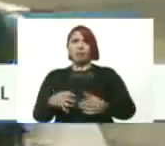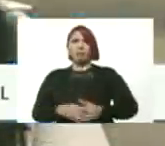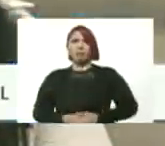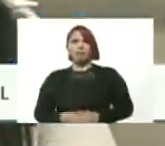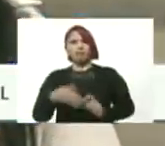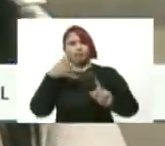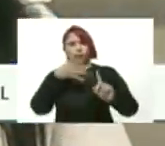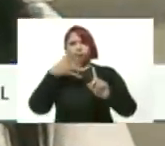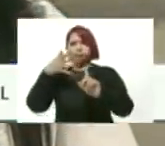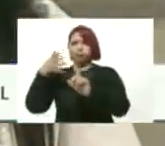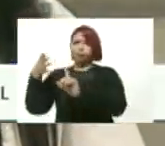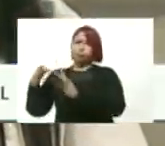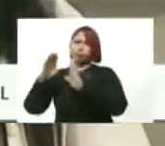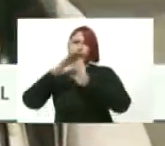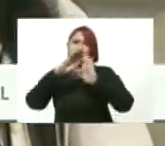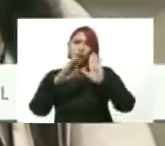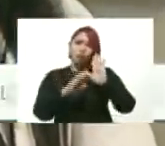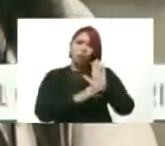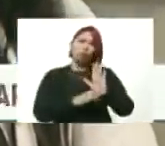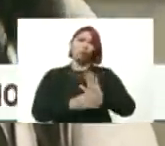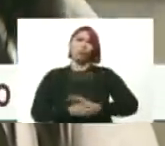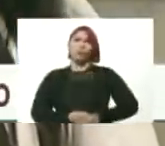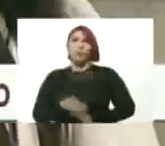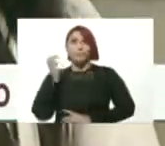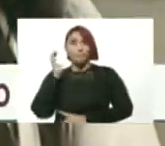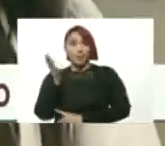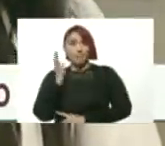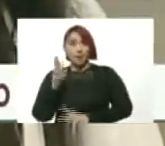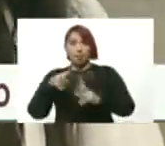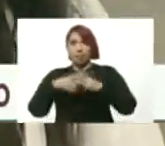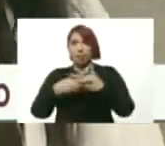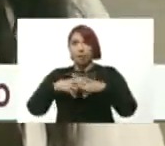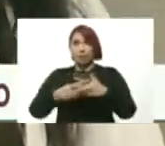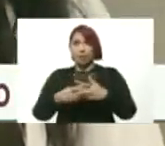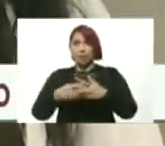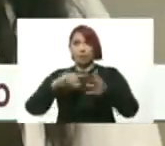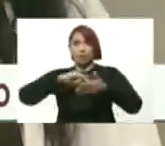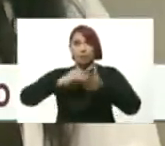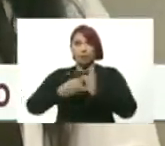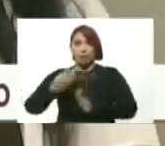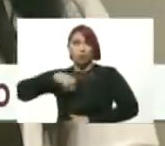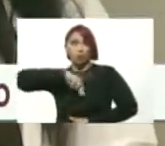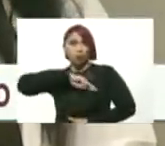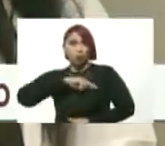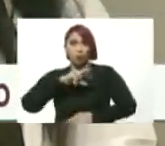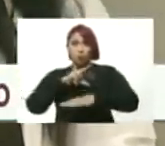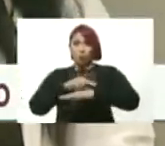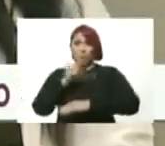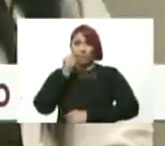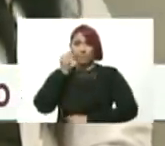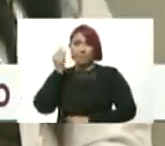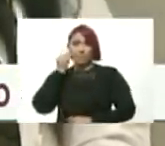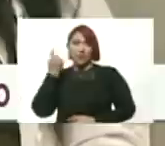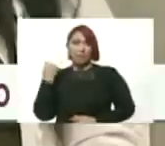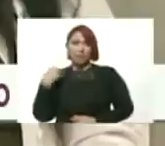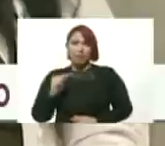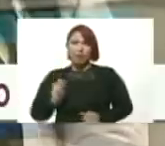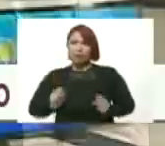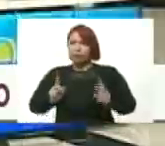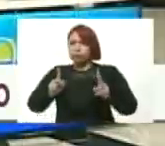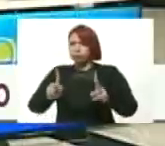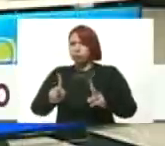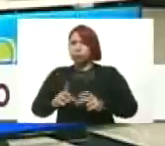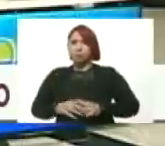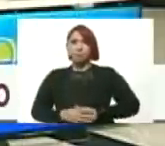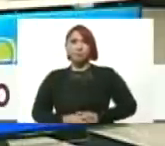cursos talleres técnicas para que nuestros médicos y médicas tengan la oportunidad